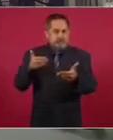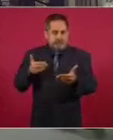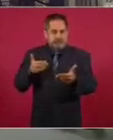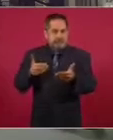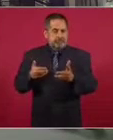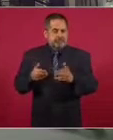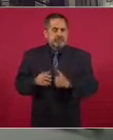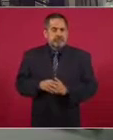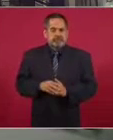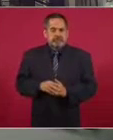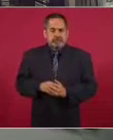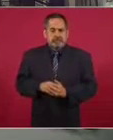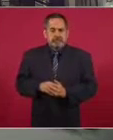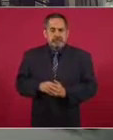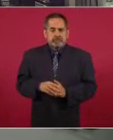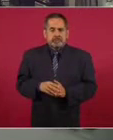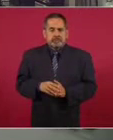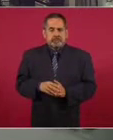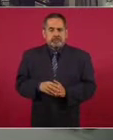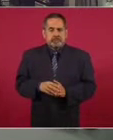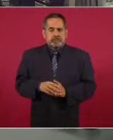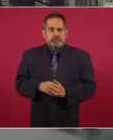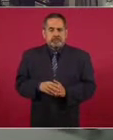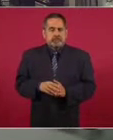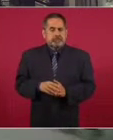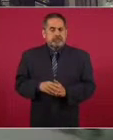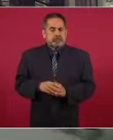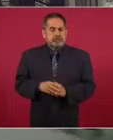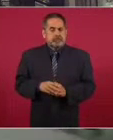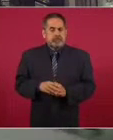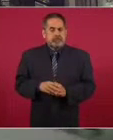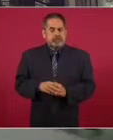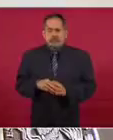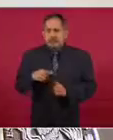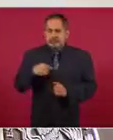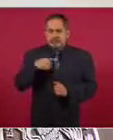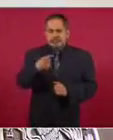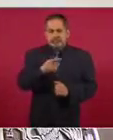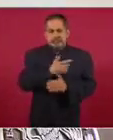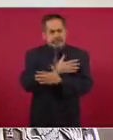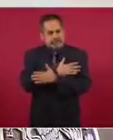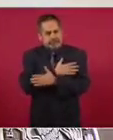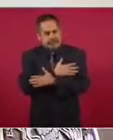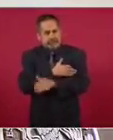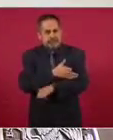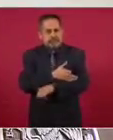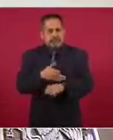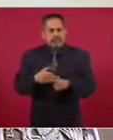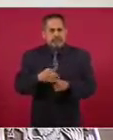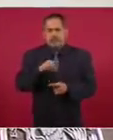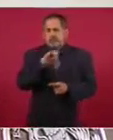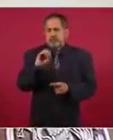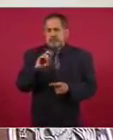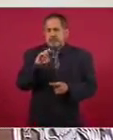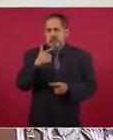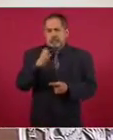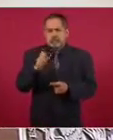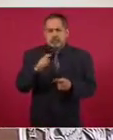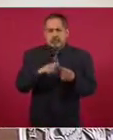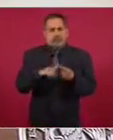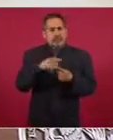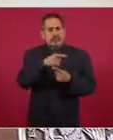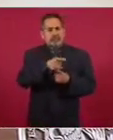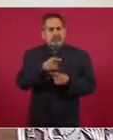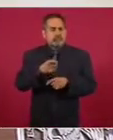me mandaron abrazo a familiares de Jorge fons un